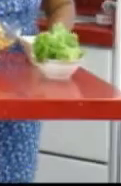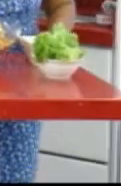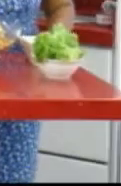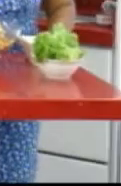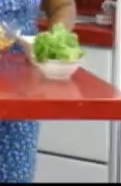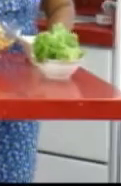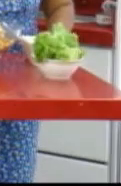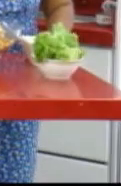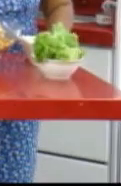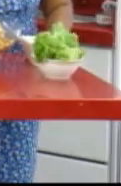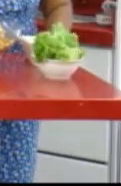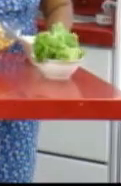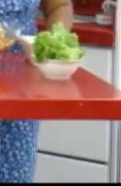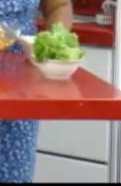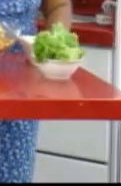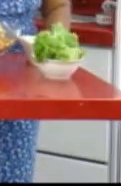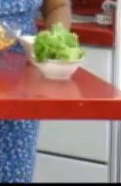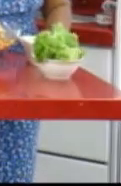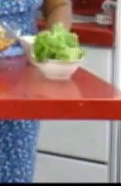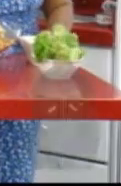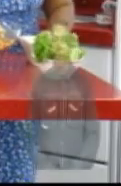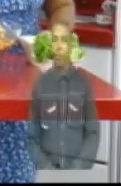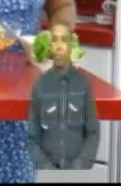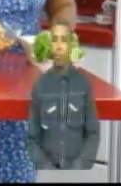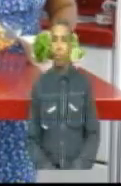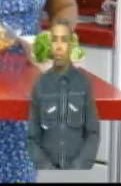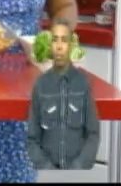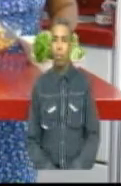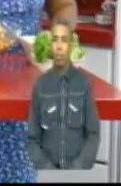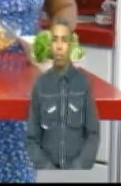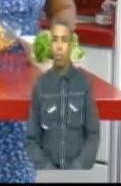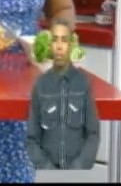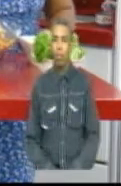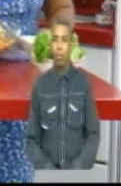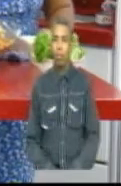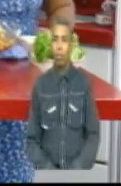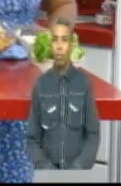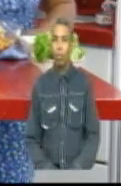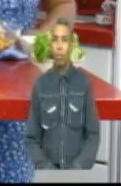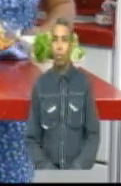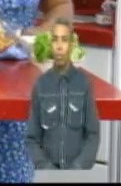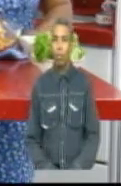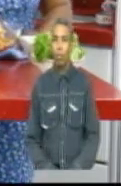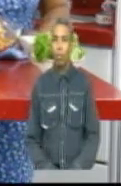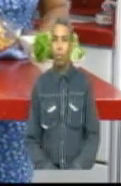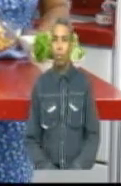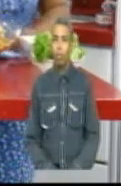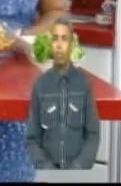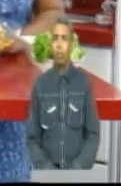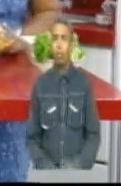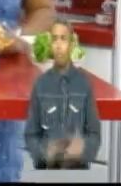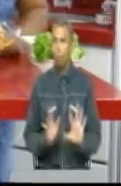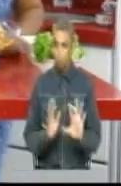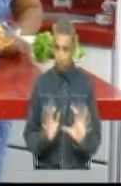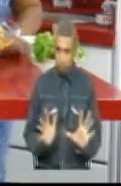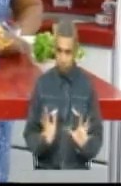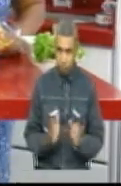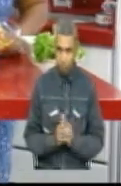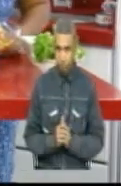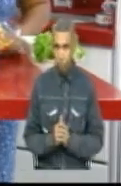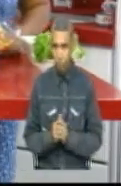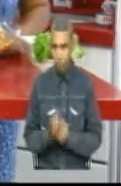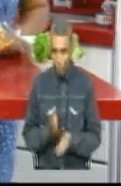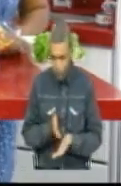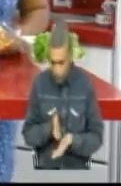bueno mis queridos televidentes de barrancabermeja pues continuamos con nuestra preparación ya como ven ya tenemos bastante